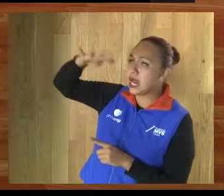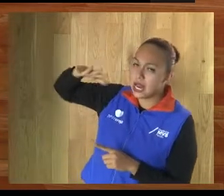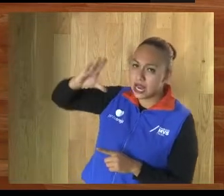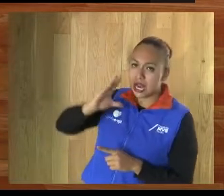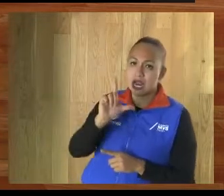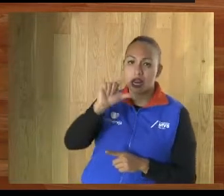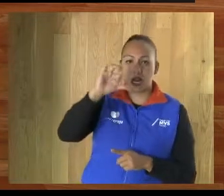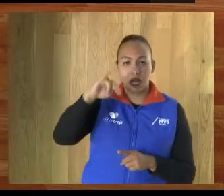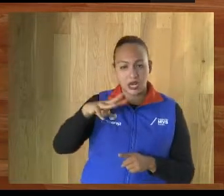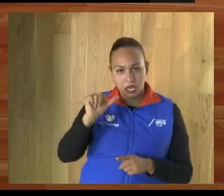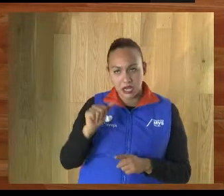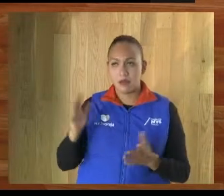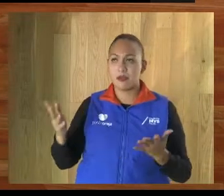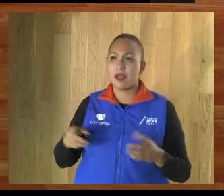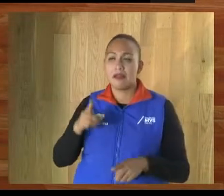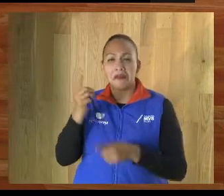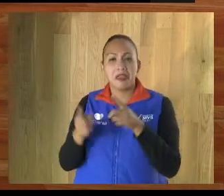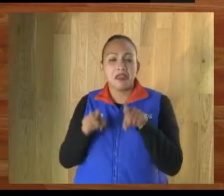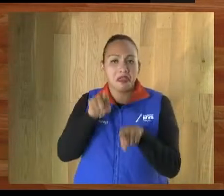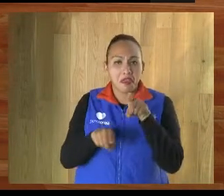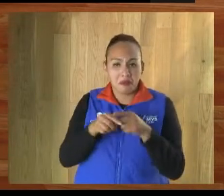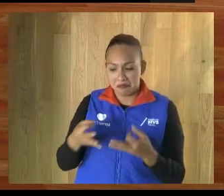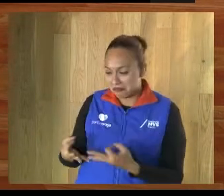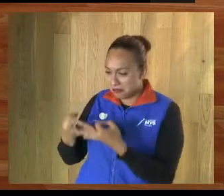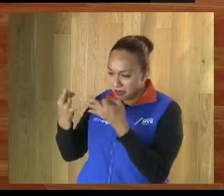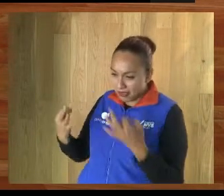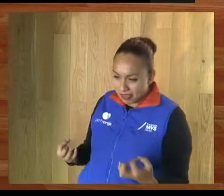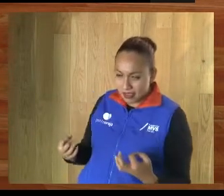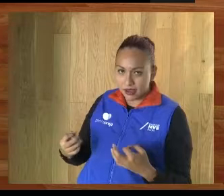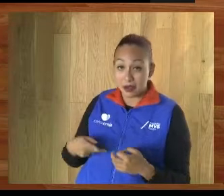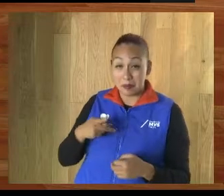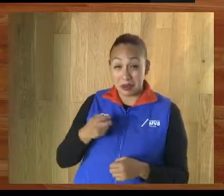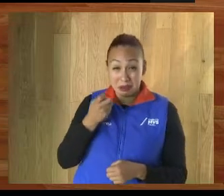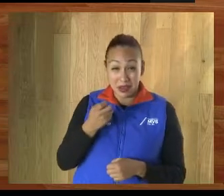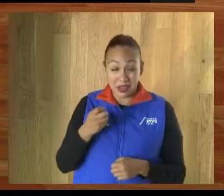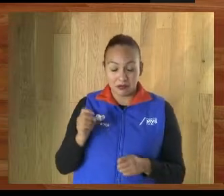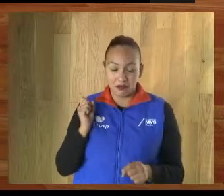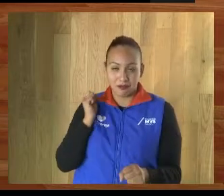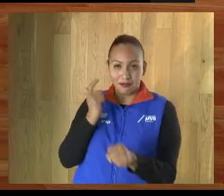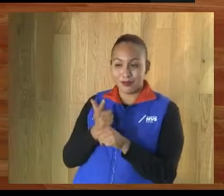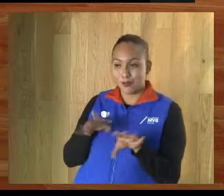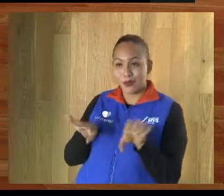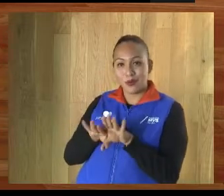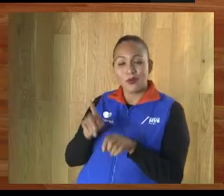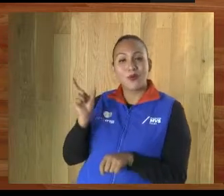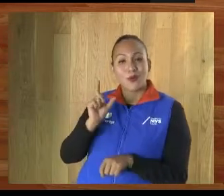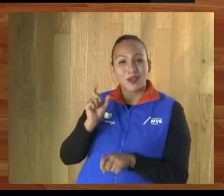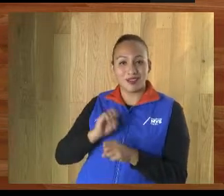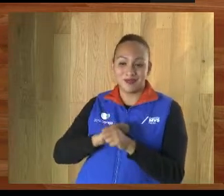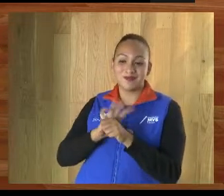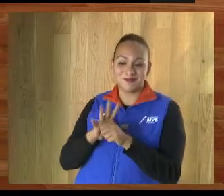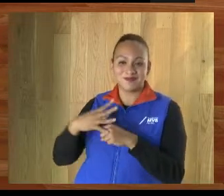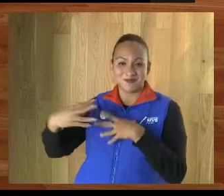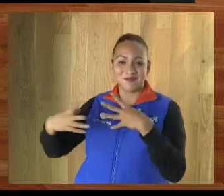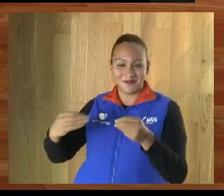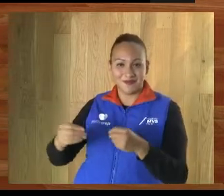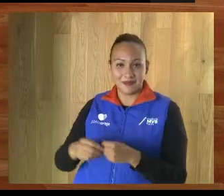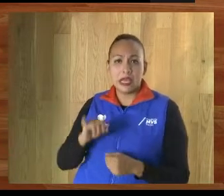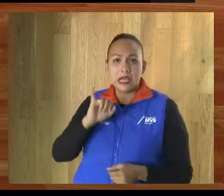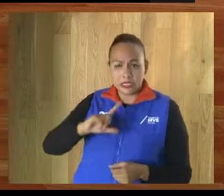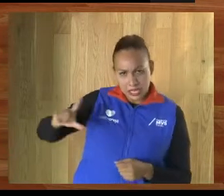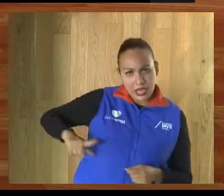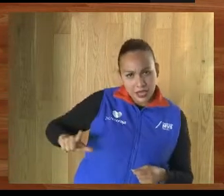y todo esto se ha visto más que acelerado con la pandemia. Ya eran temas que estaban presentes en las agendas de los